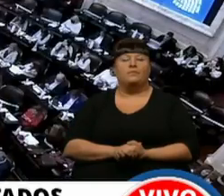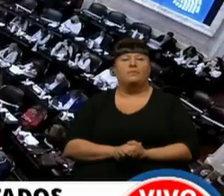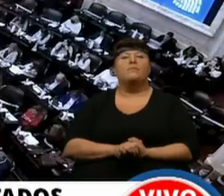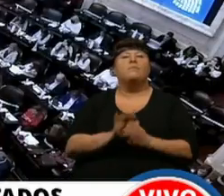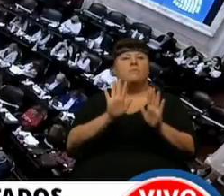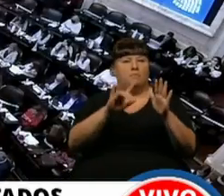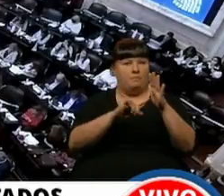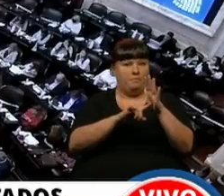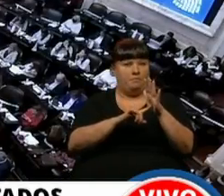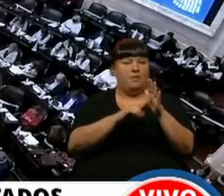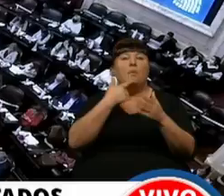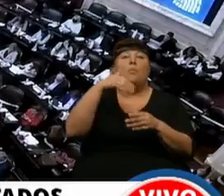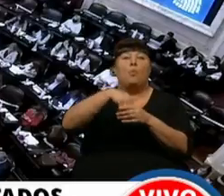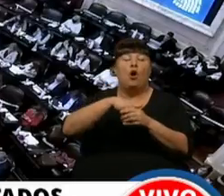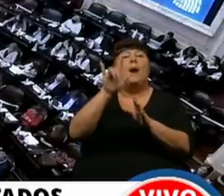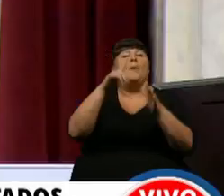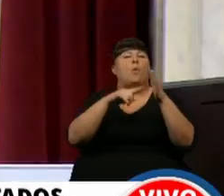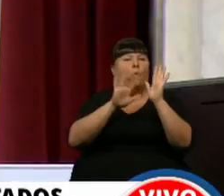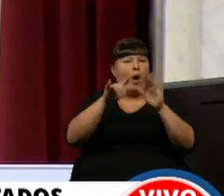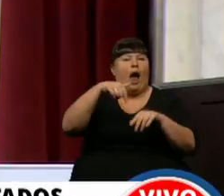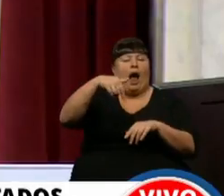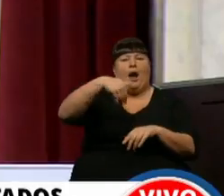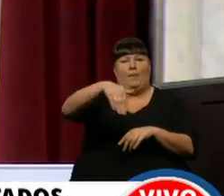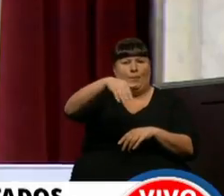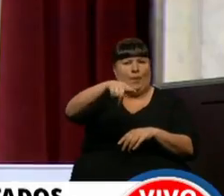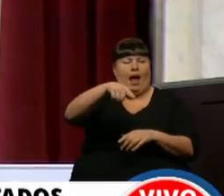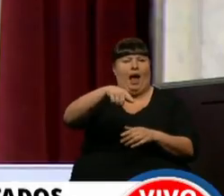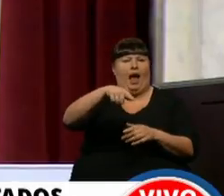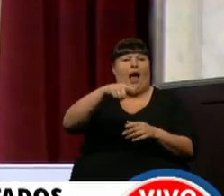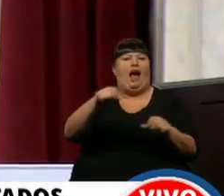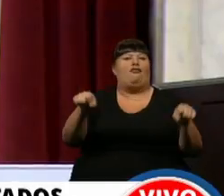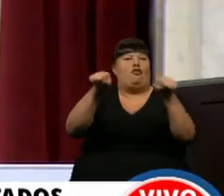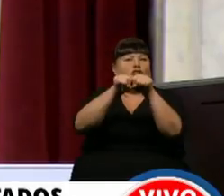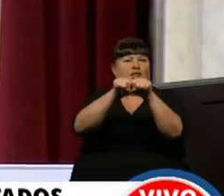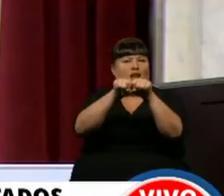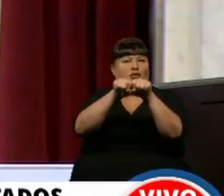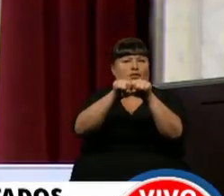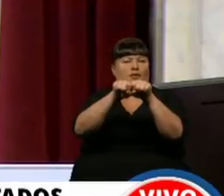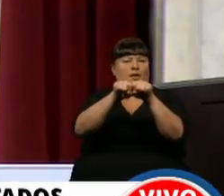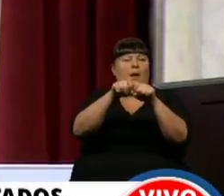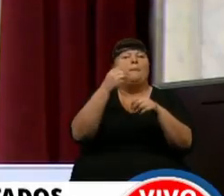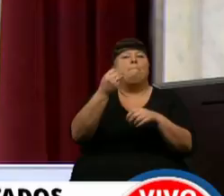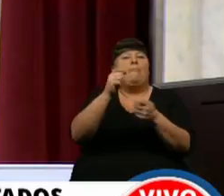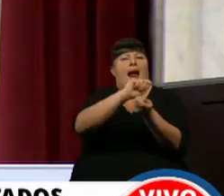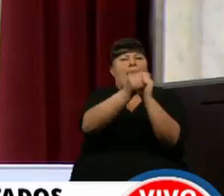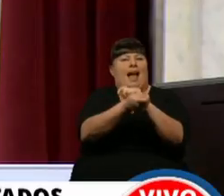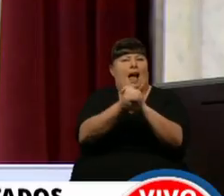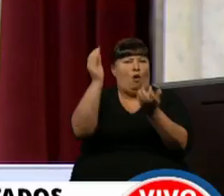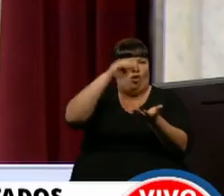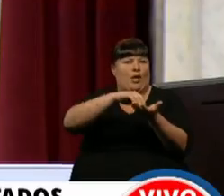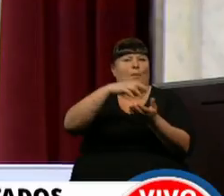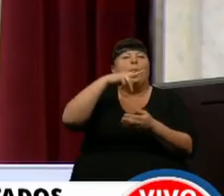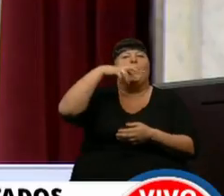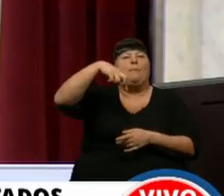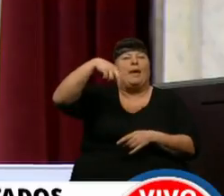espere espere un segundo que ahora lo van a conectar para configurarla nuevamente el